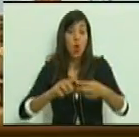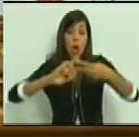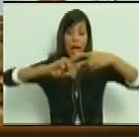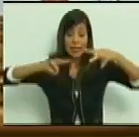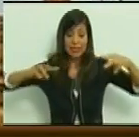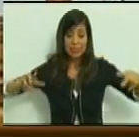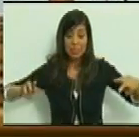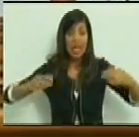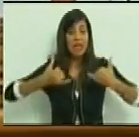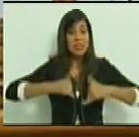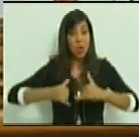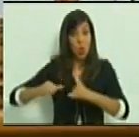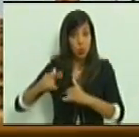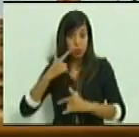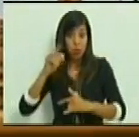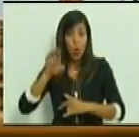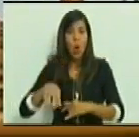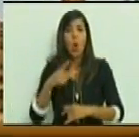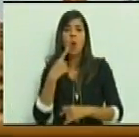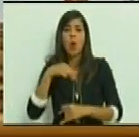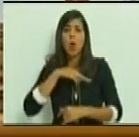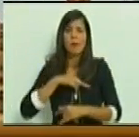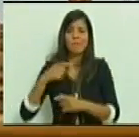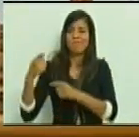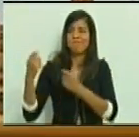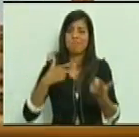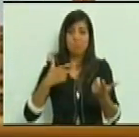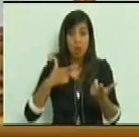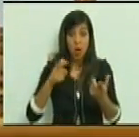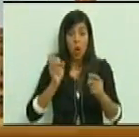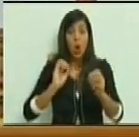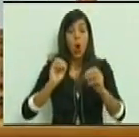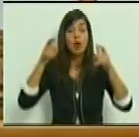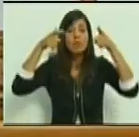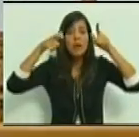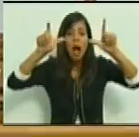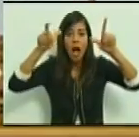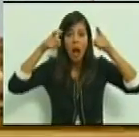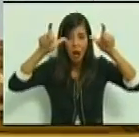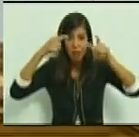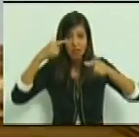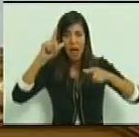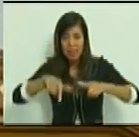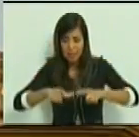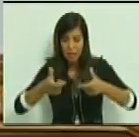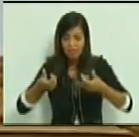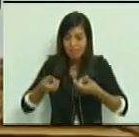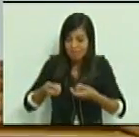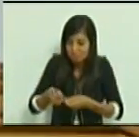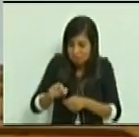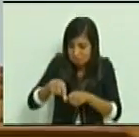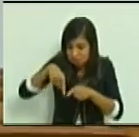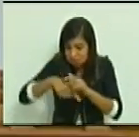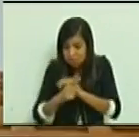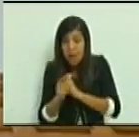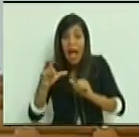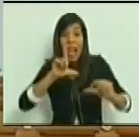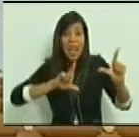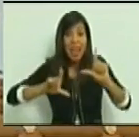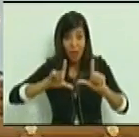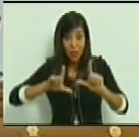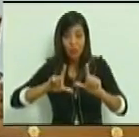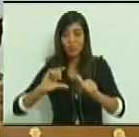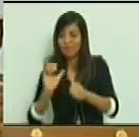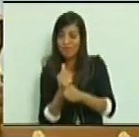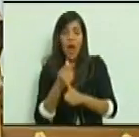de sementales importados y ganado criollo, cabras criollas, esos laboratorios los tenemos a la